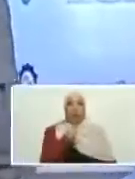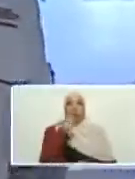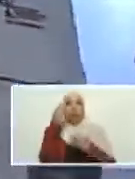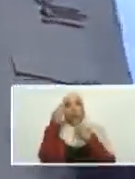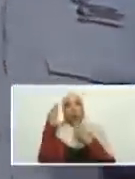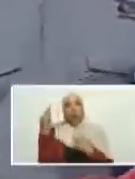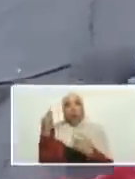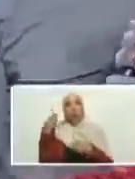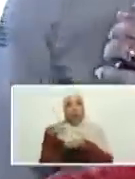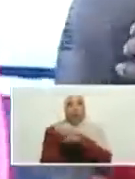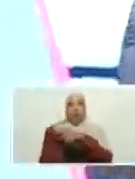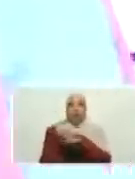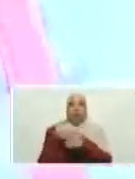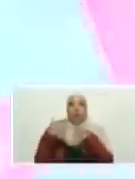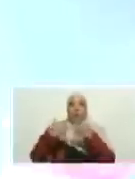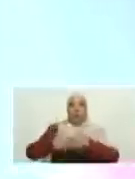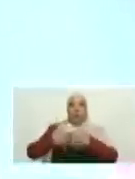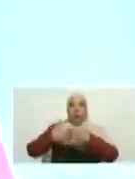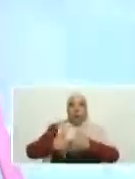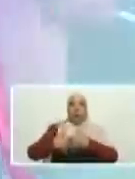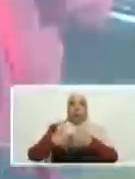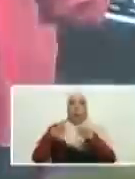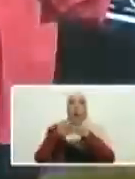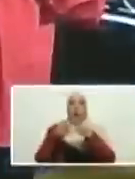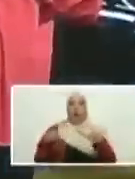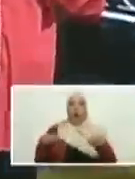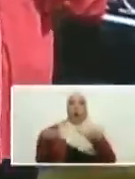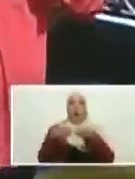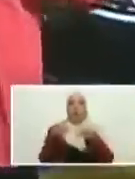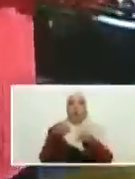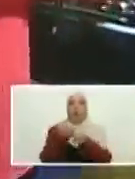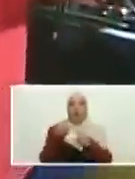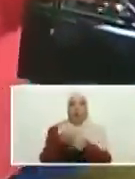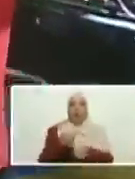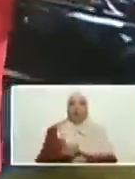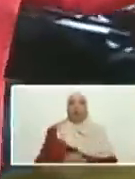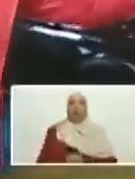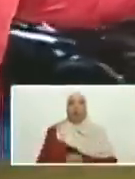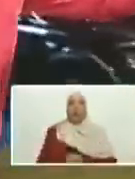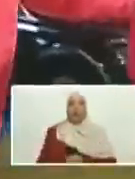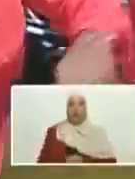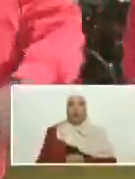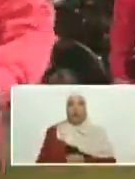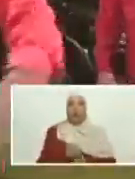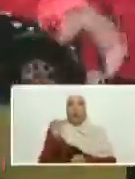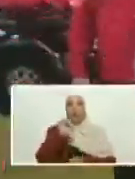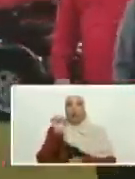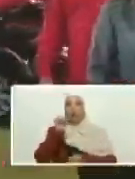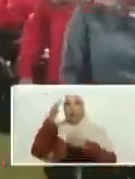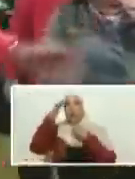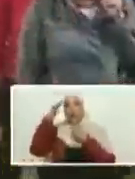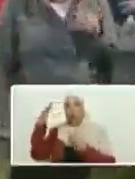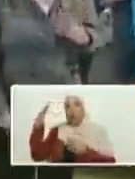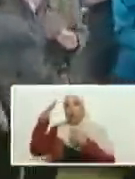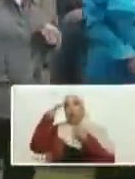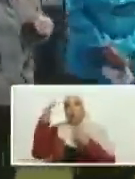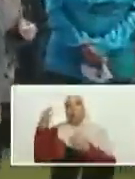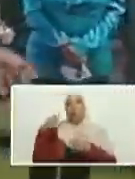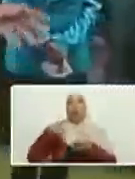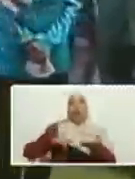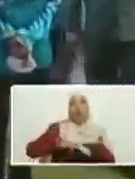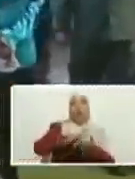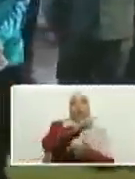al ministro de Industria, a todo su equipo, el stand del transporte, mi saludo a la gente de